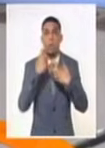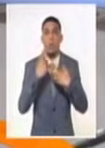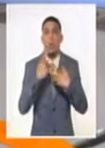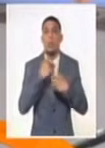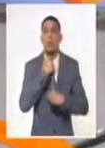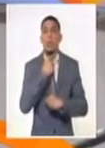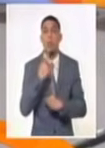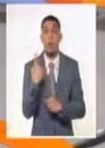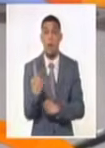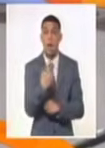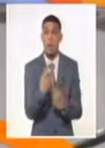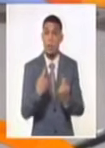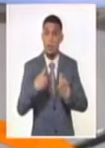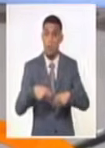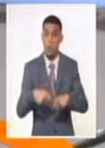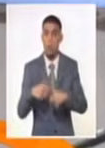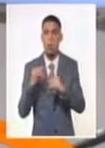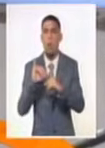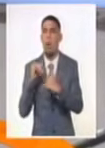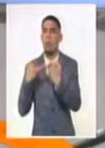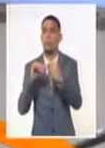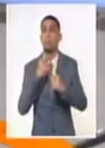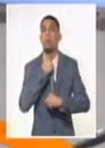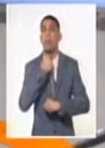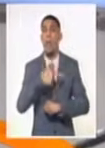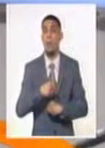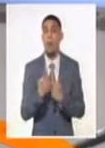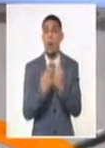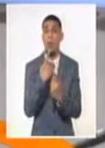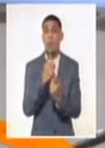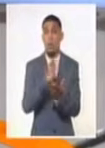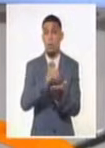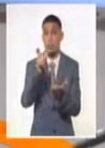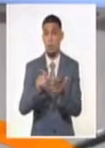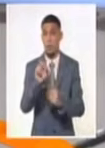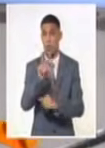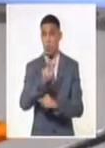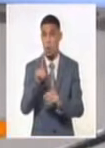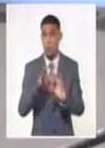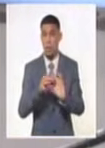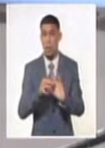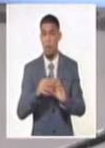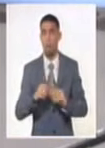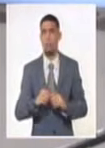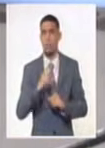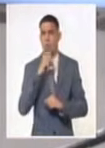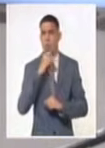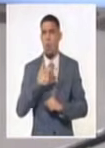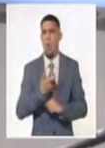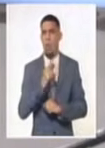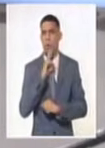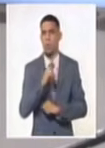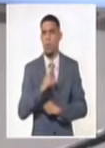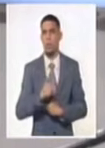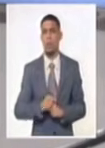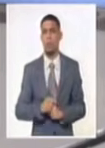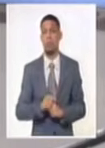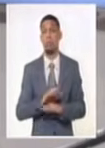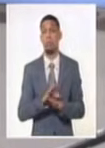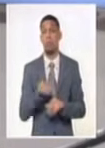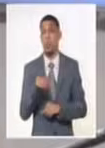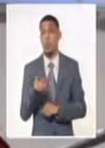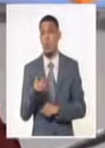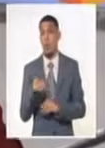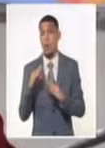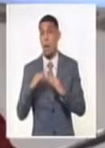veces es tan individual. Ahora, por ejemplo, hay muchachos de 12 grados que la solución fue: te mudas a la casa